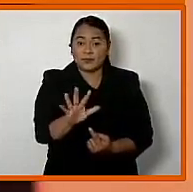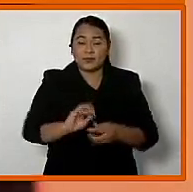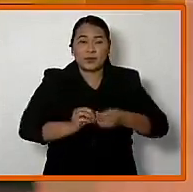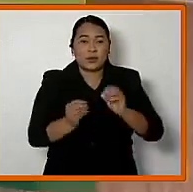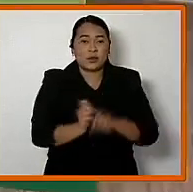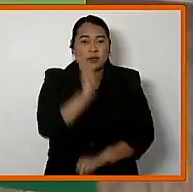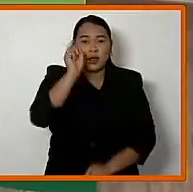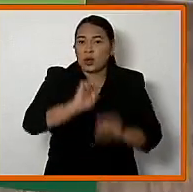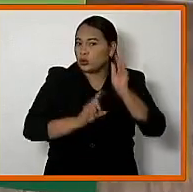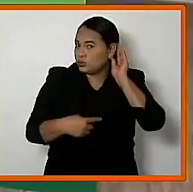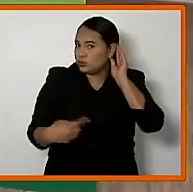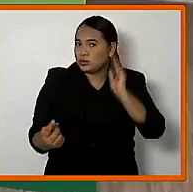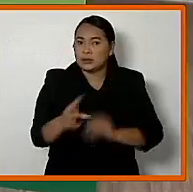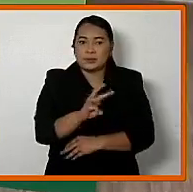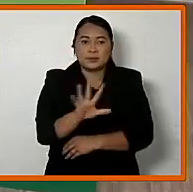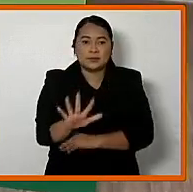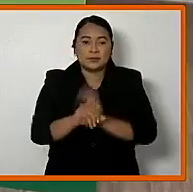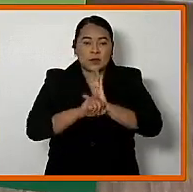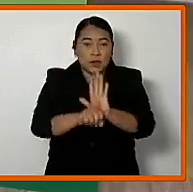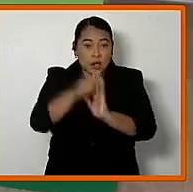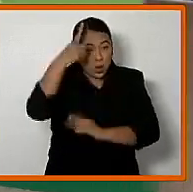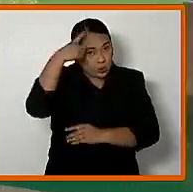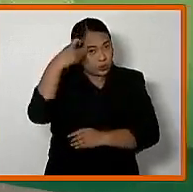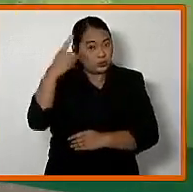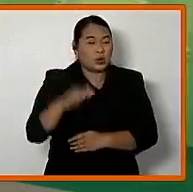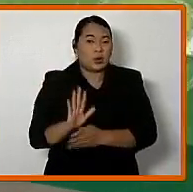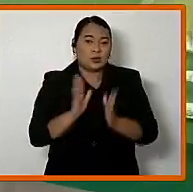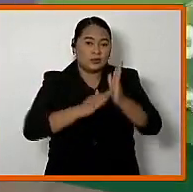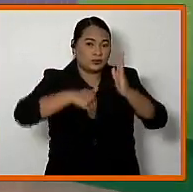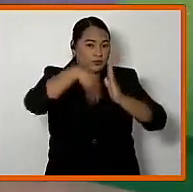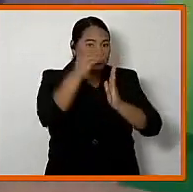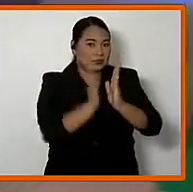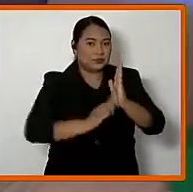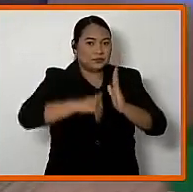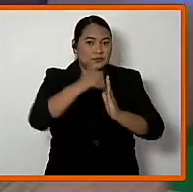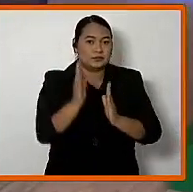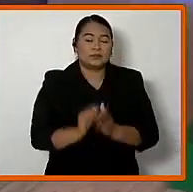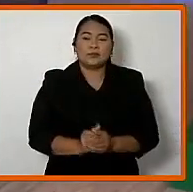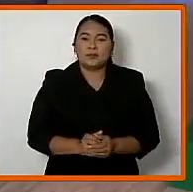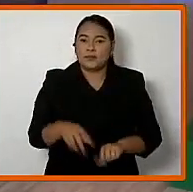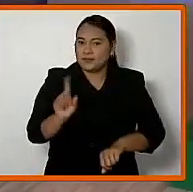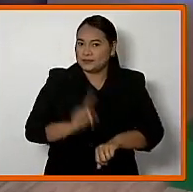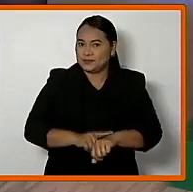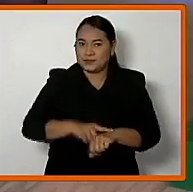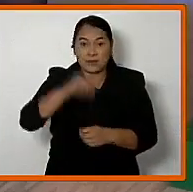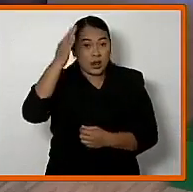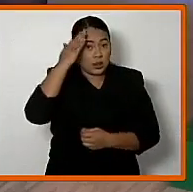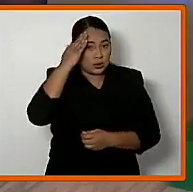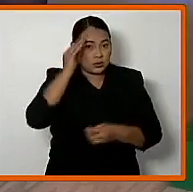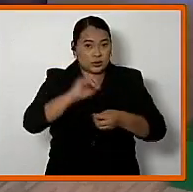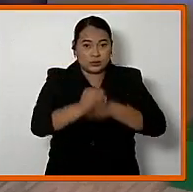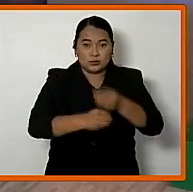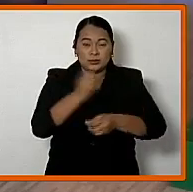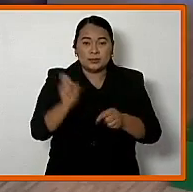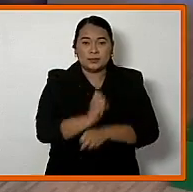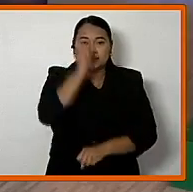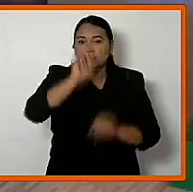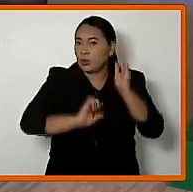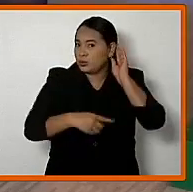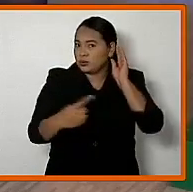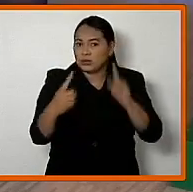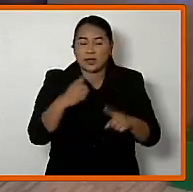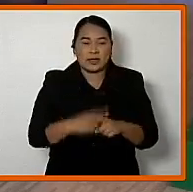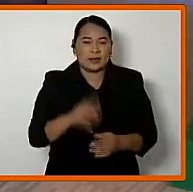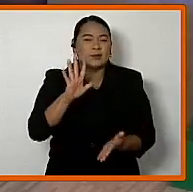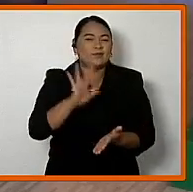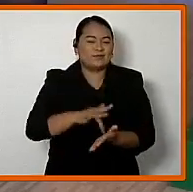ganador 65 con su símbolo de sueños pintura. Es momento de desconocer la esfera favorecida para Multi-X, pero antes agradecemos la presencia de nuestro